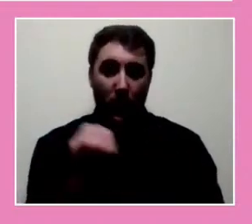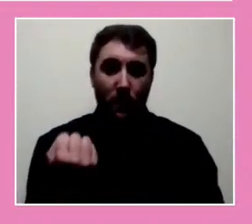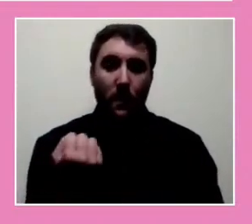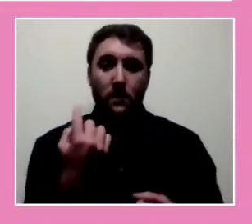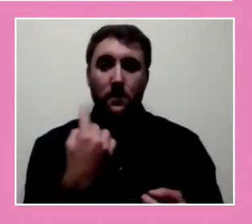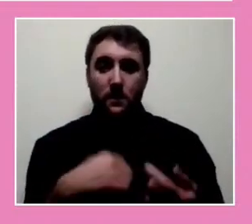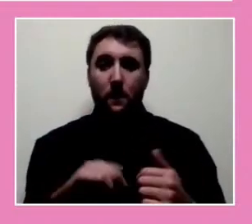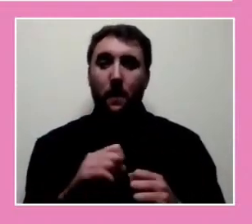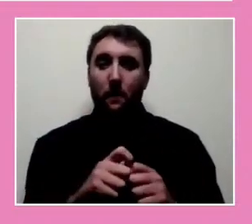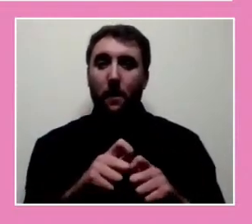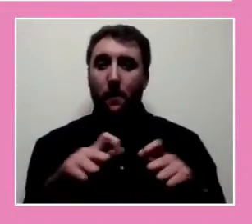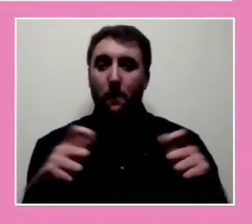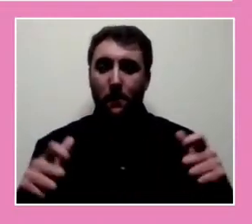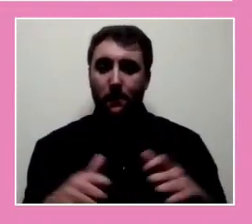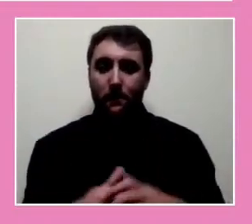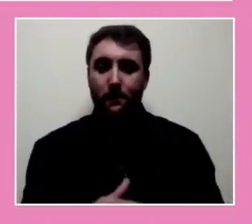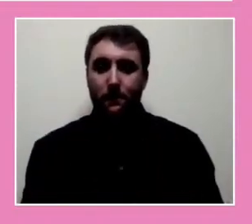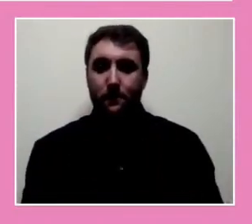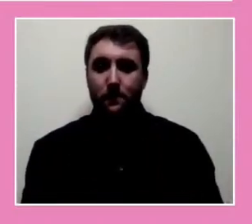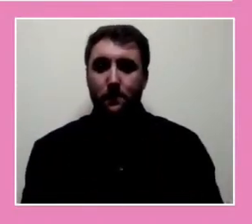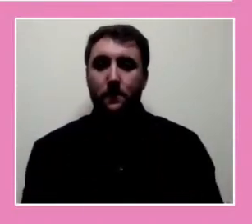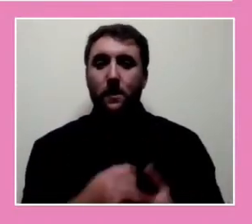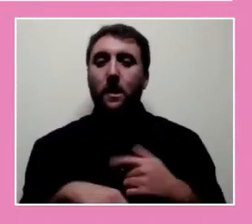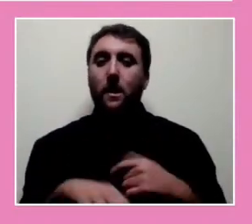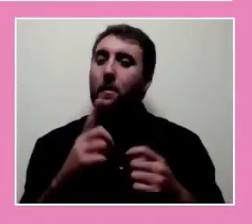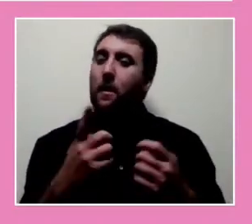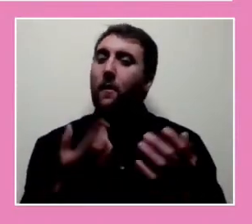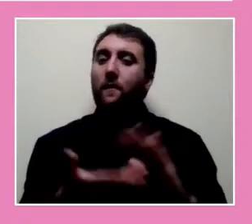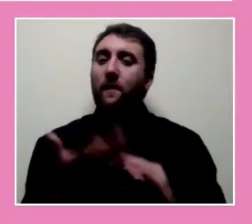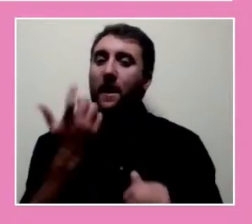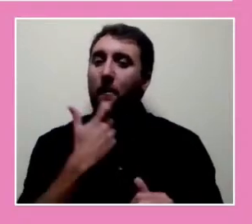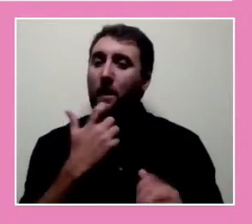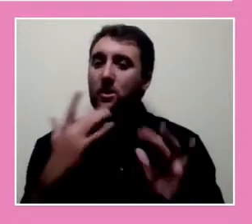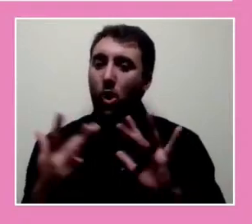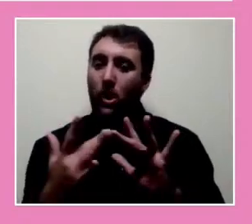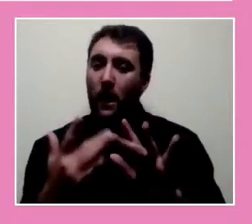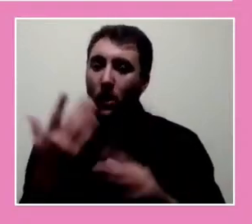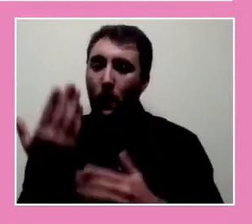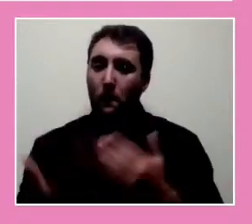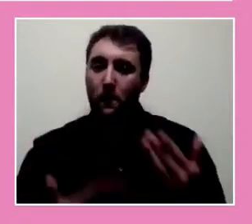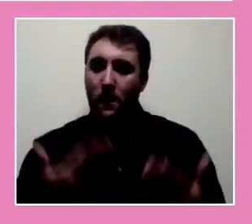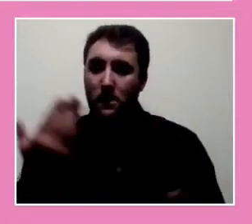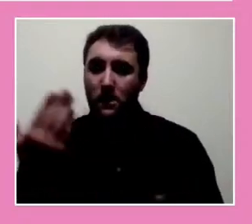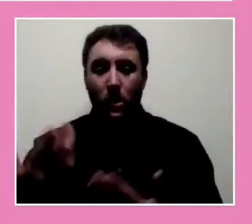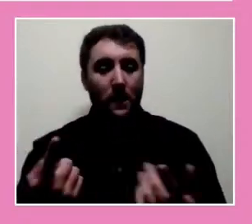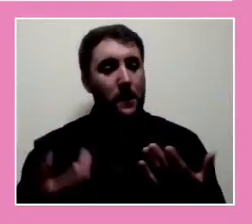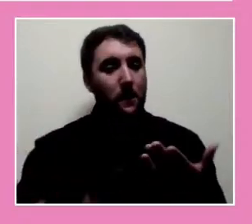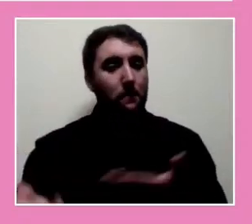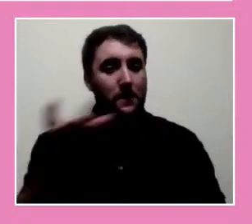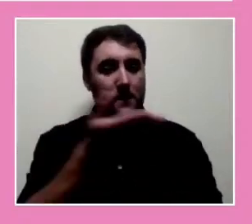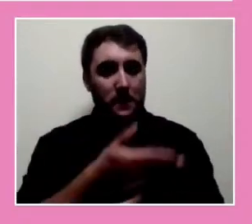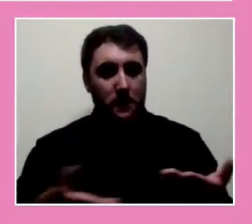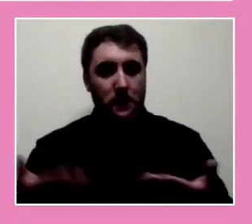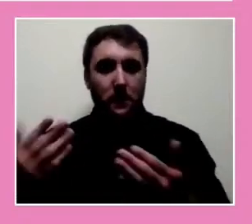seguir aumentando los seguidores. También que interactuar con el público es necesario también.